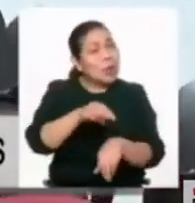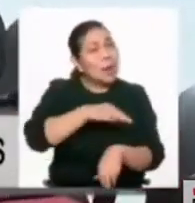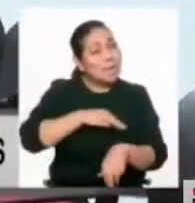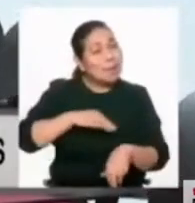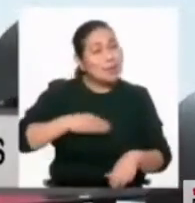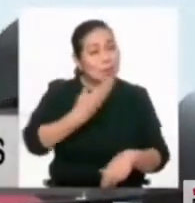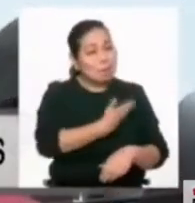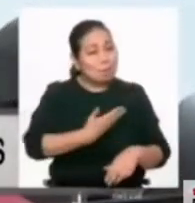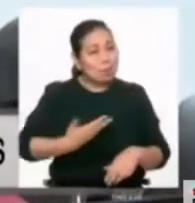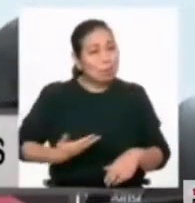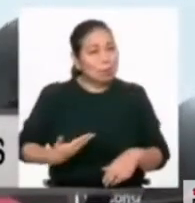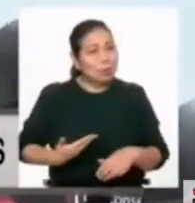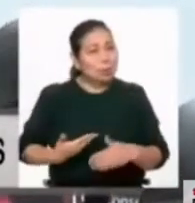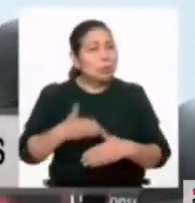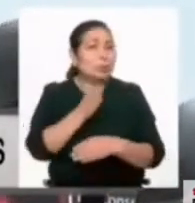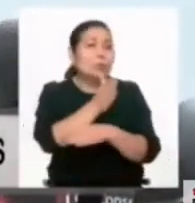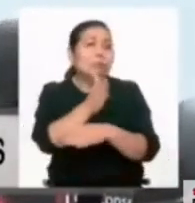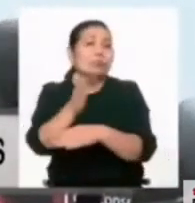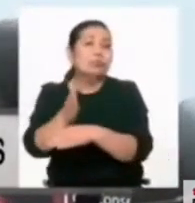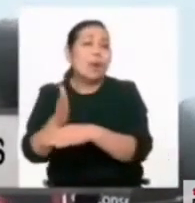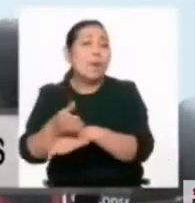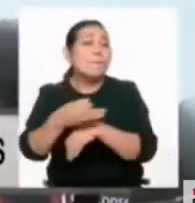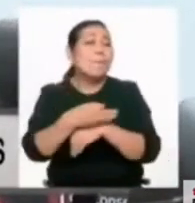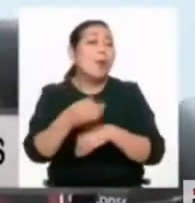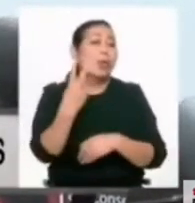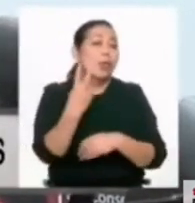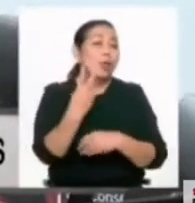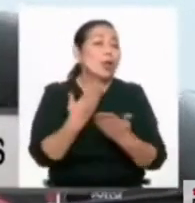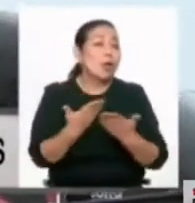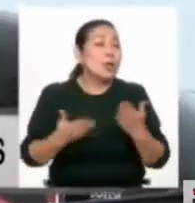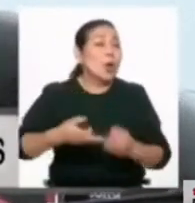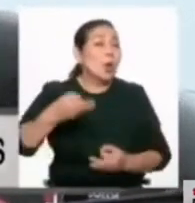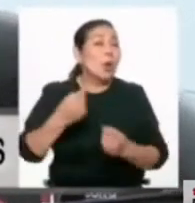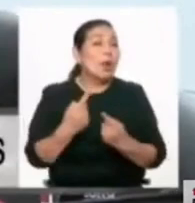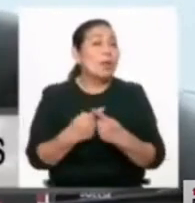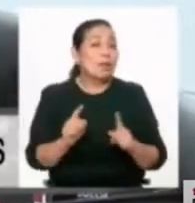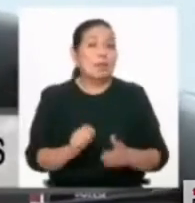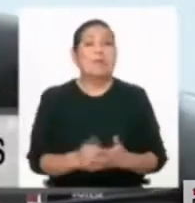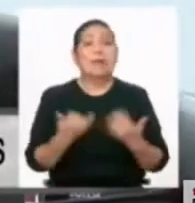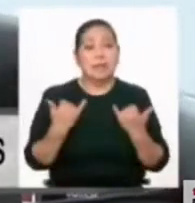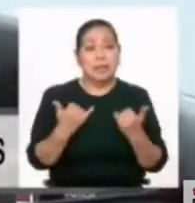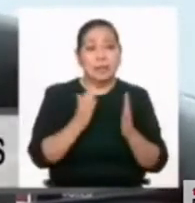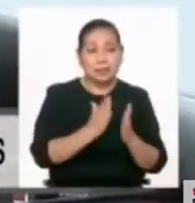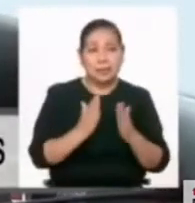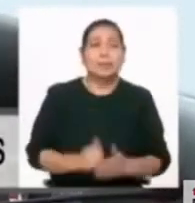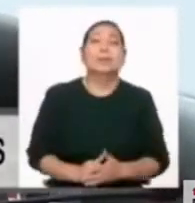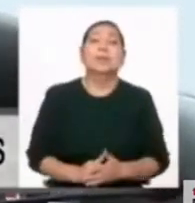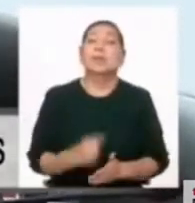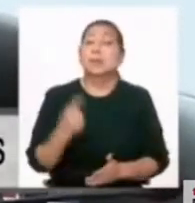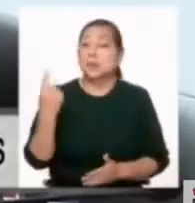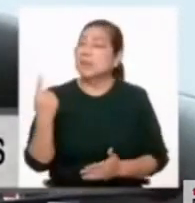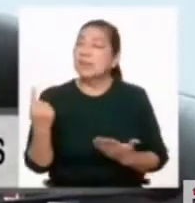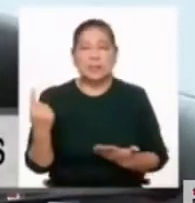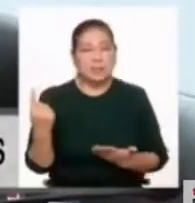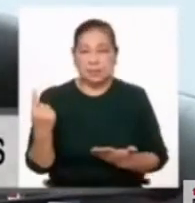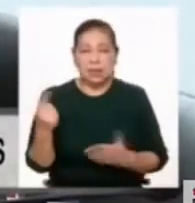Ministros y el Presidente están trasladándose a la localidad. Son dos contextos jurídicos distintos respecto de esta organización. Uno